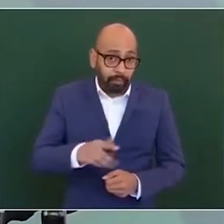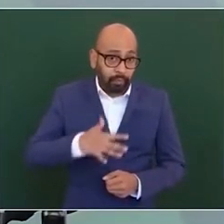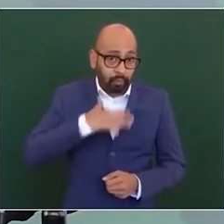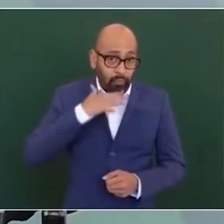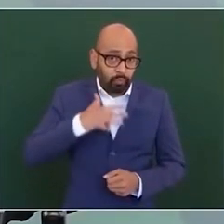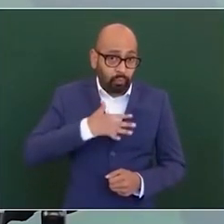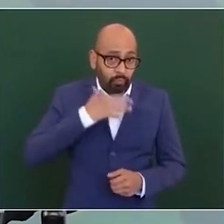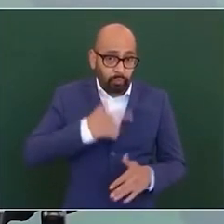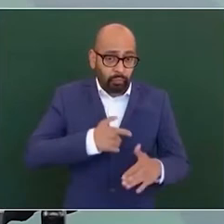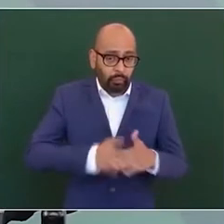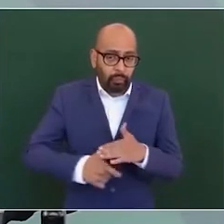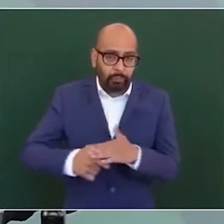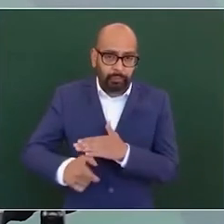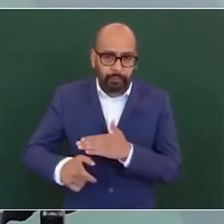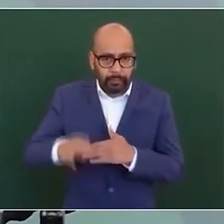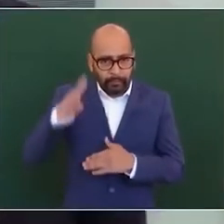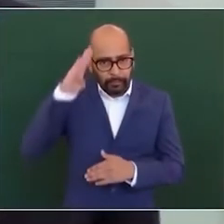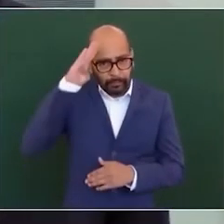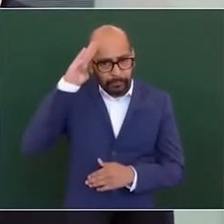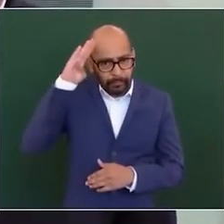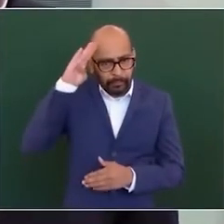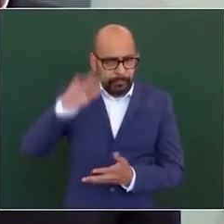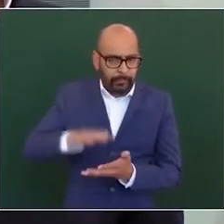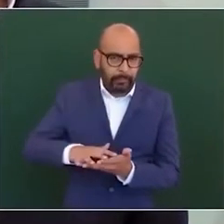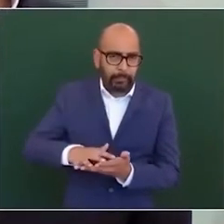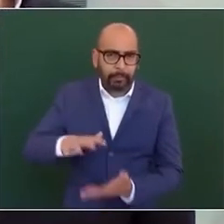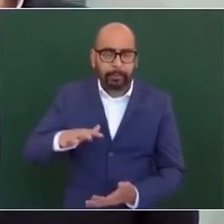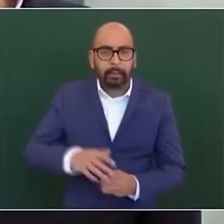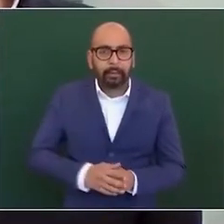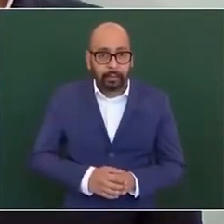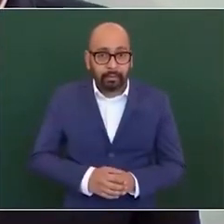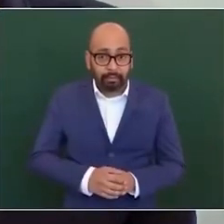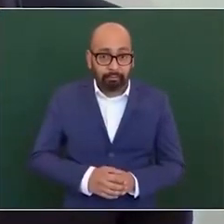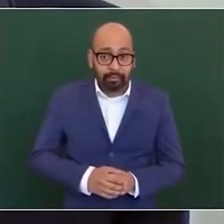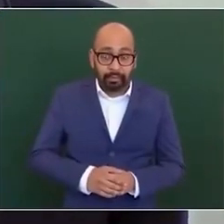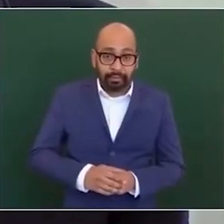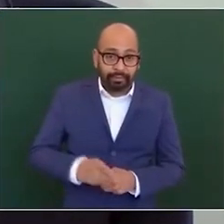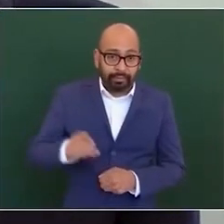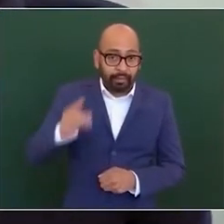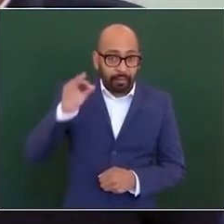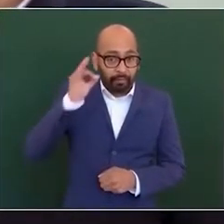tremenda, al grado que su secretario de seguridad